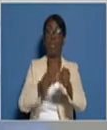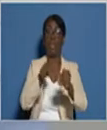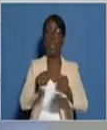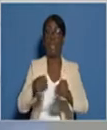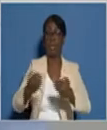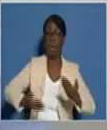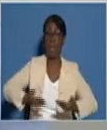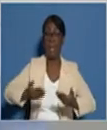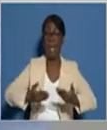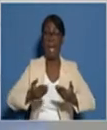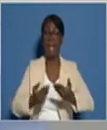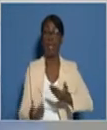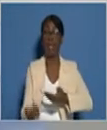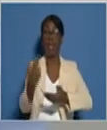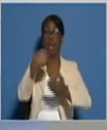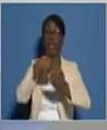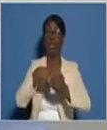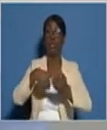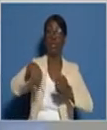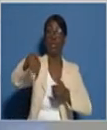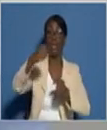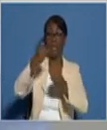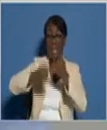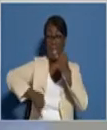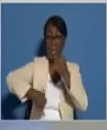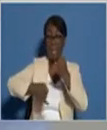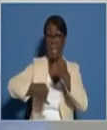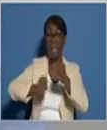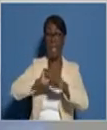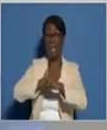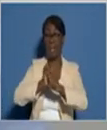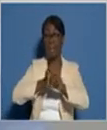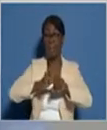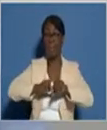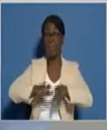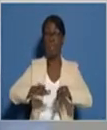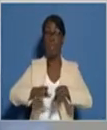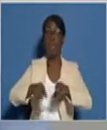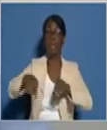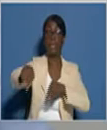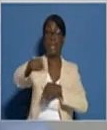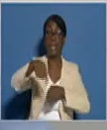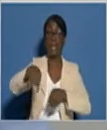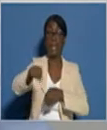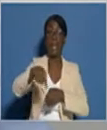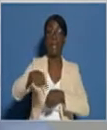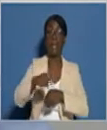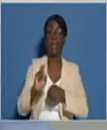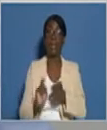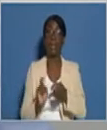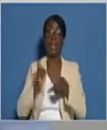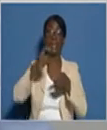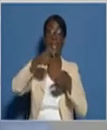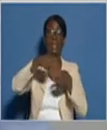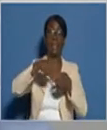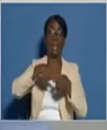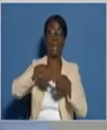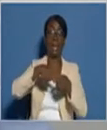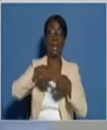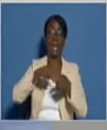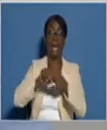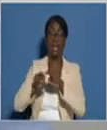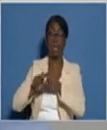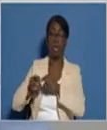las trabajadoras a sus plazas de empleo. Esta Comisión Económica Laboral, donde van a participar los trabajadores y